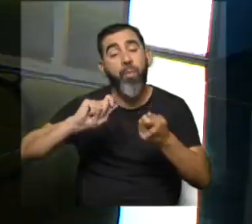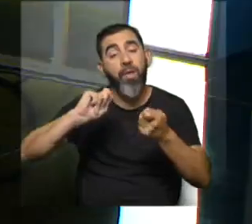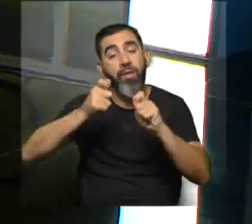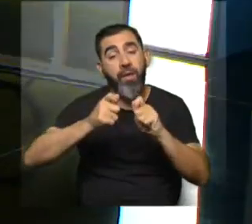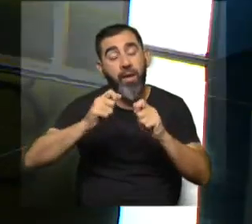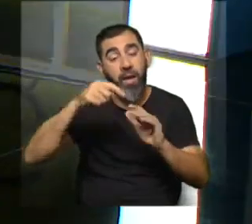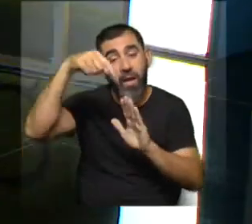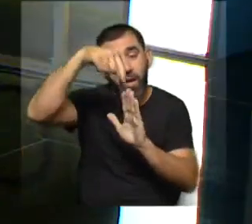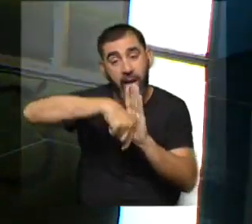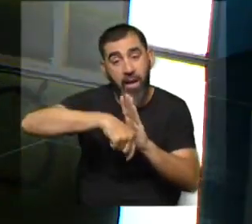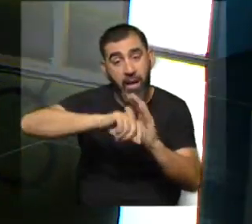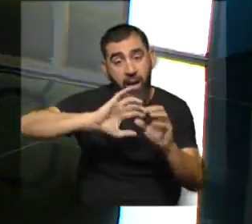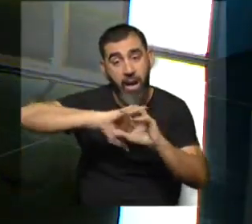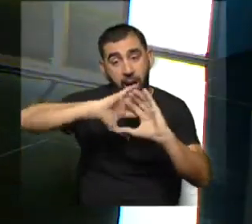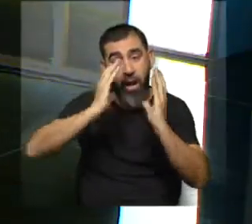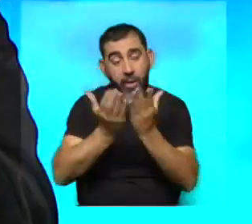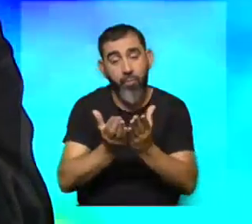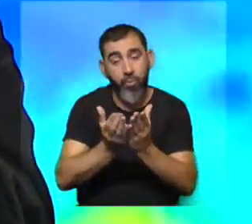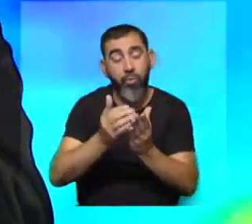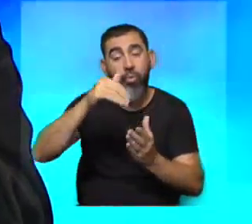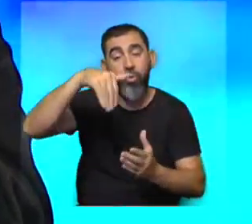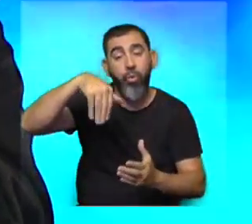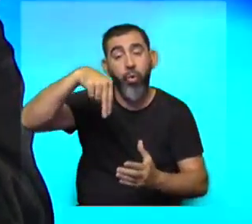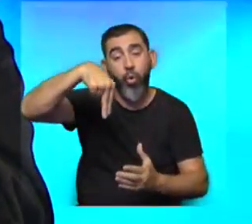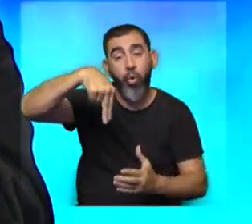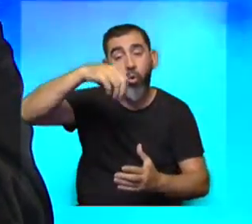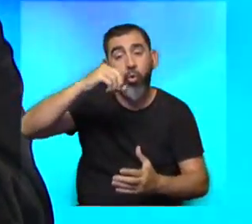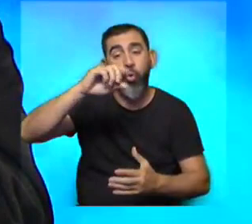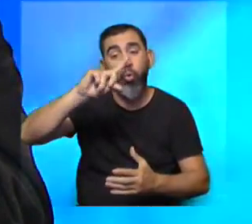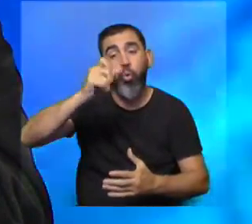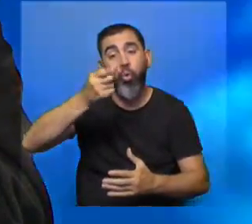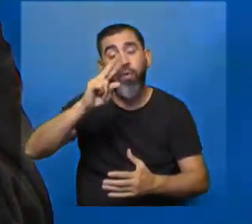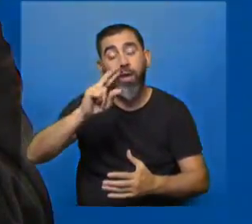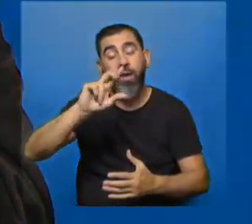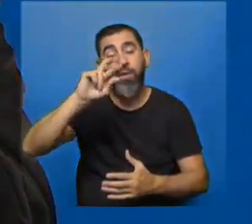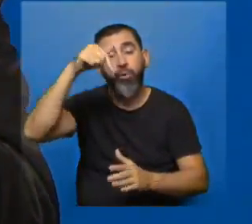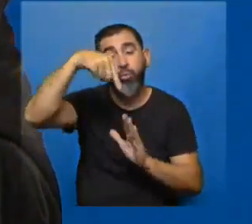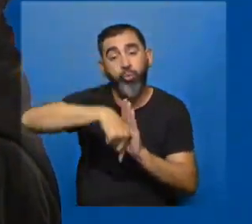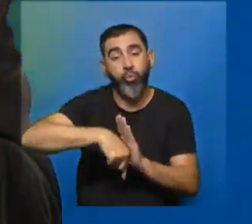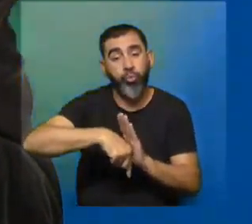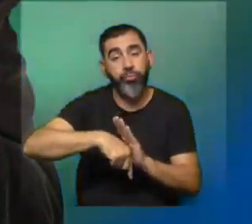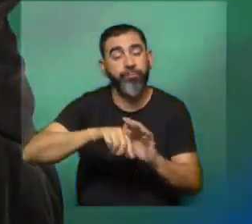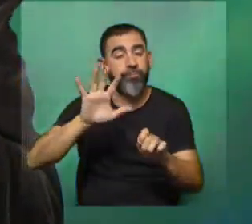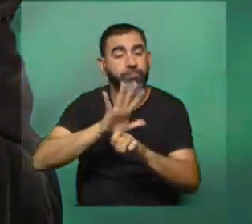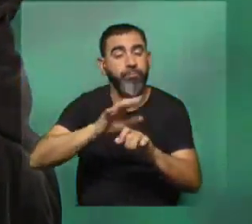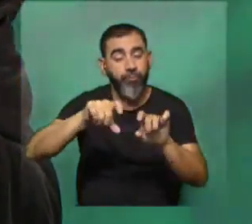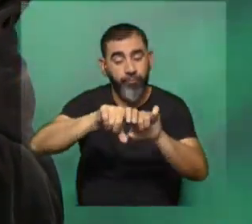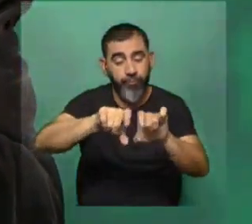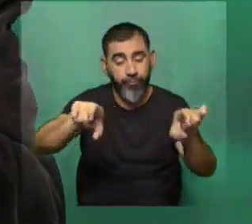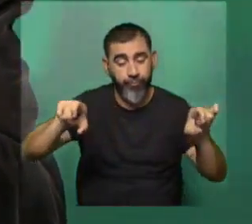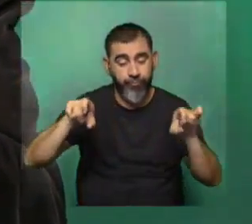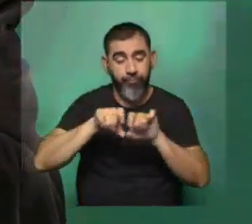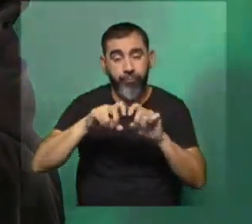hemisferio sur es el modo anular del sur que tú comentabas. Esencialmente tiene que ver con, es un cinturón de vientos que